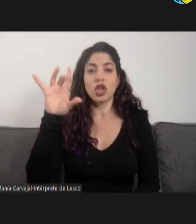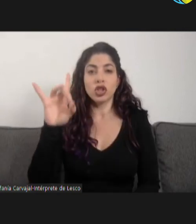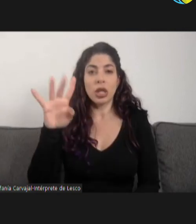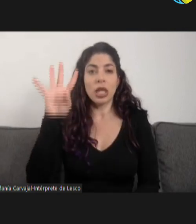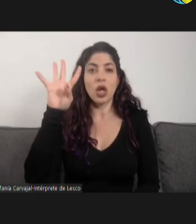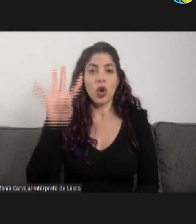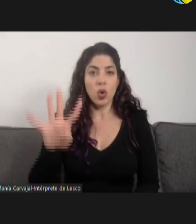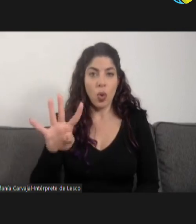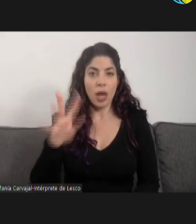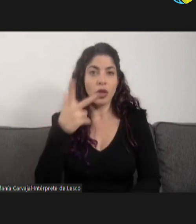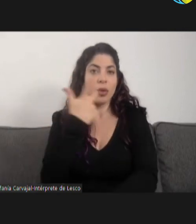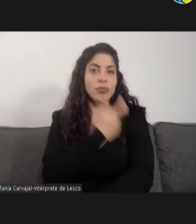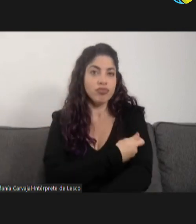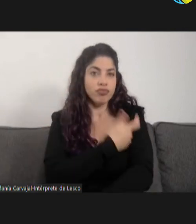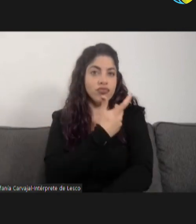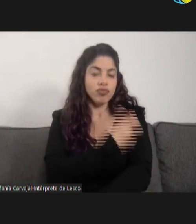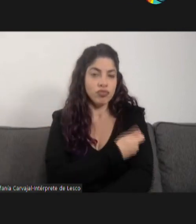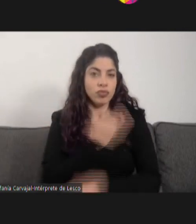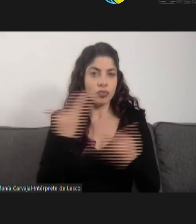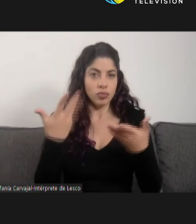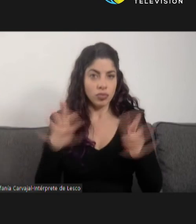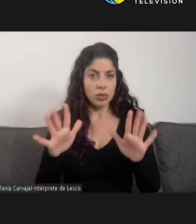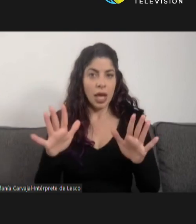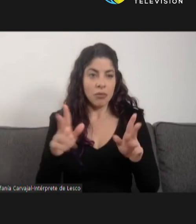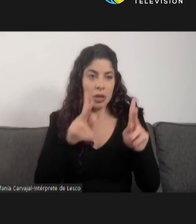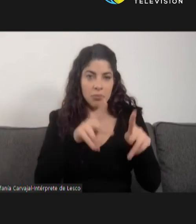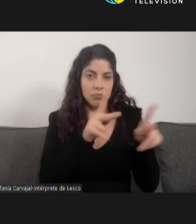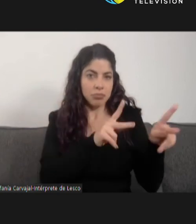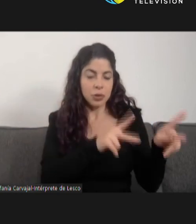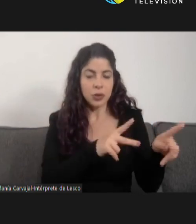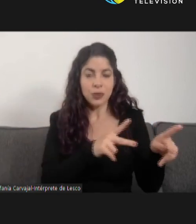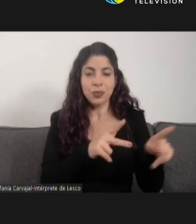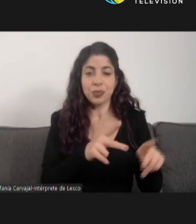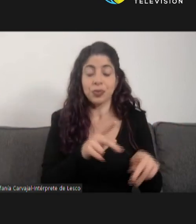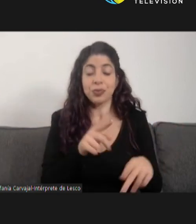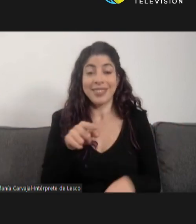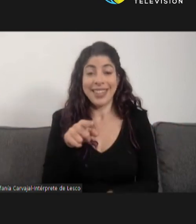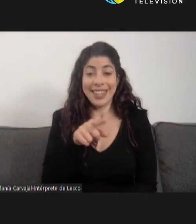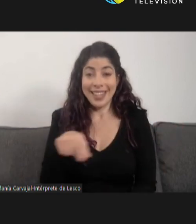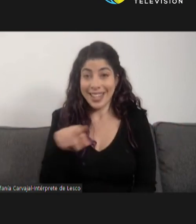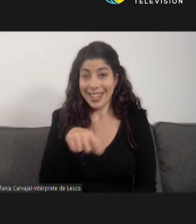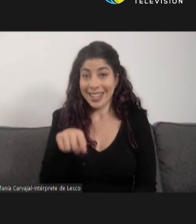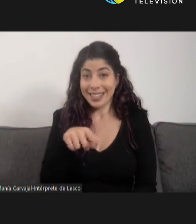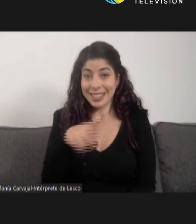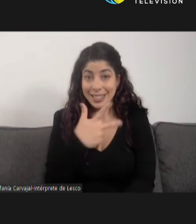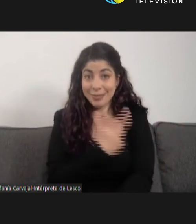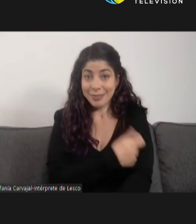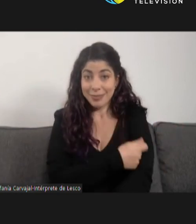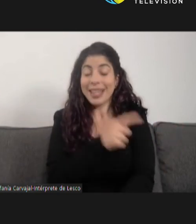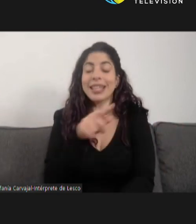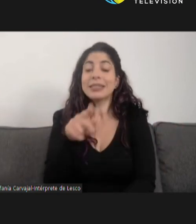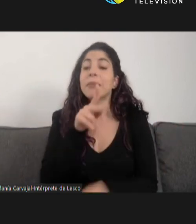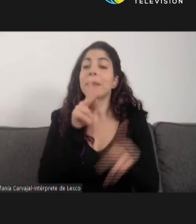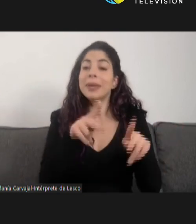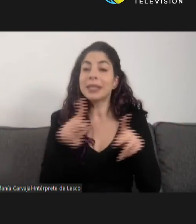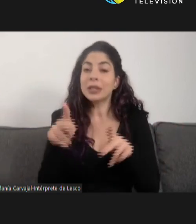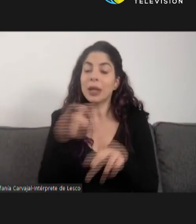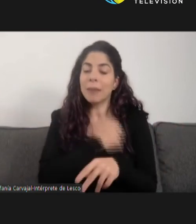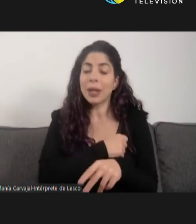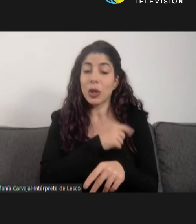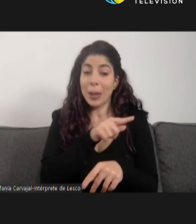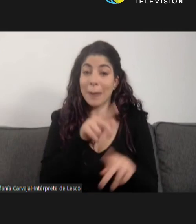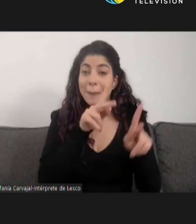818.884 dosis a usuarios. De esas dosis, de esas personas, perdón,